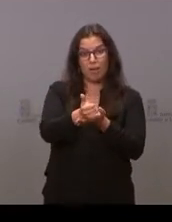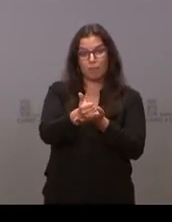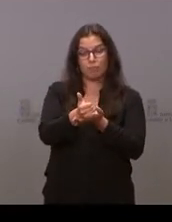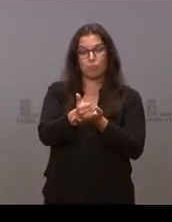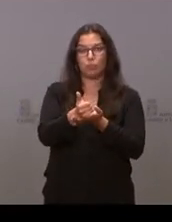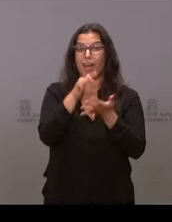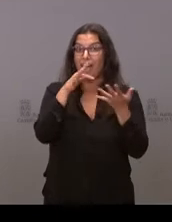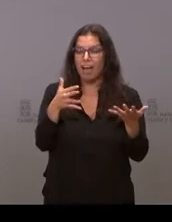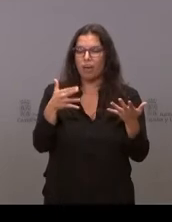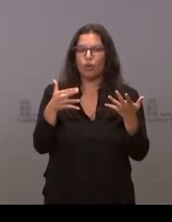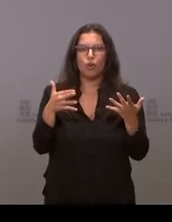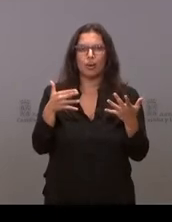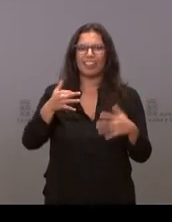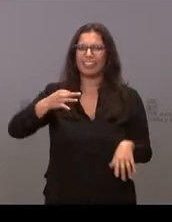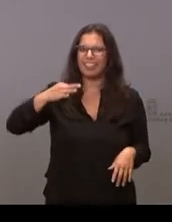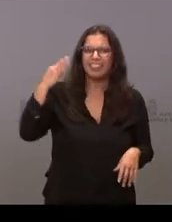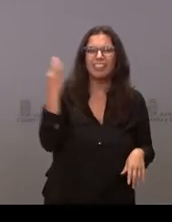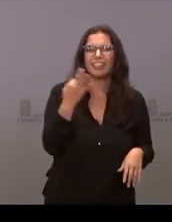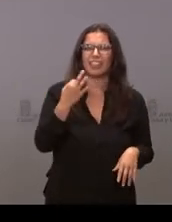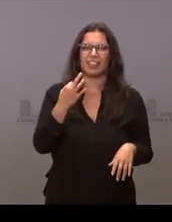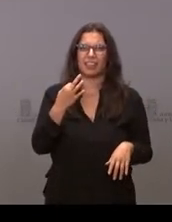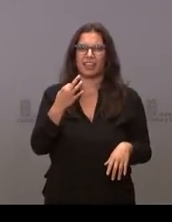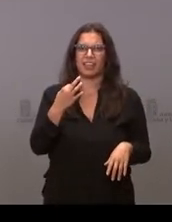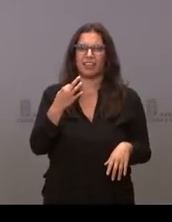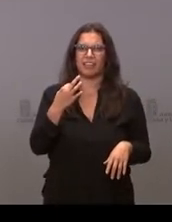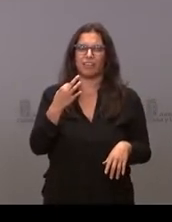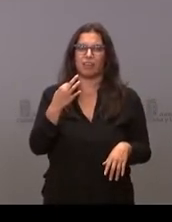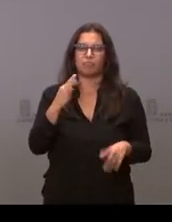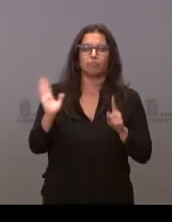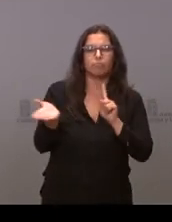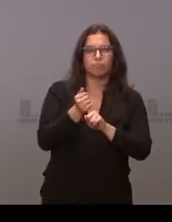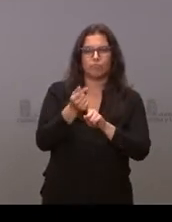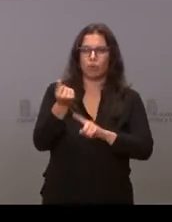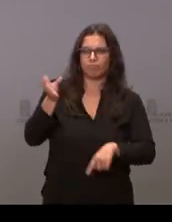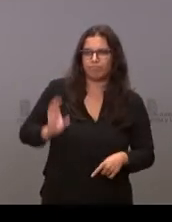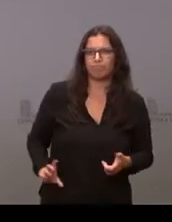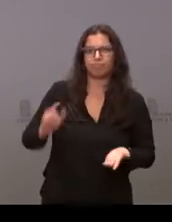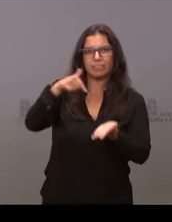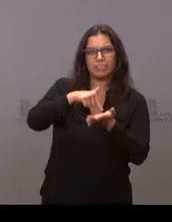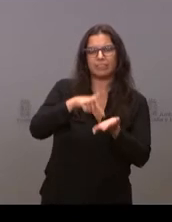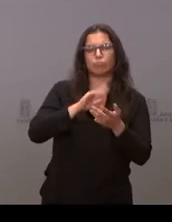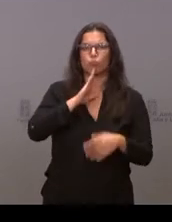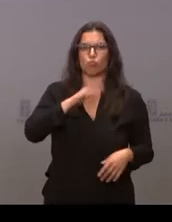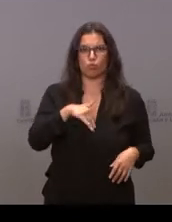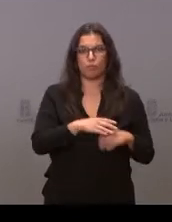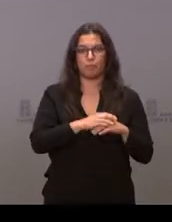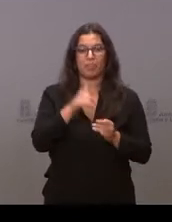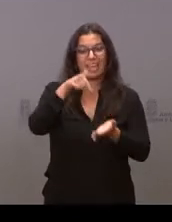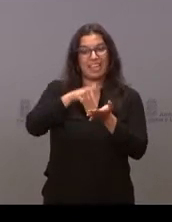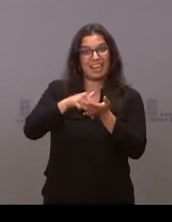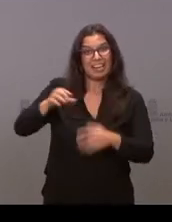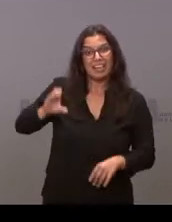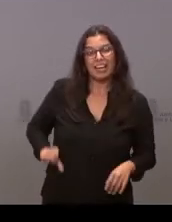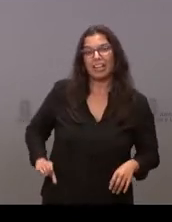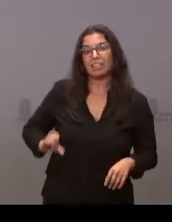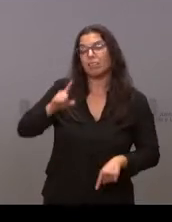por alcanzar una renta agraria adecuada. Renta que depende